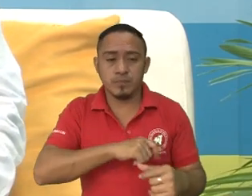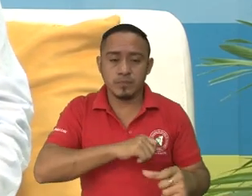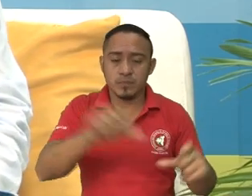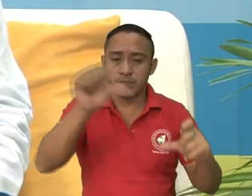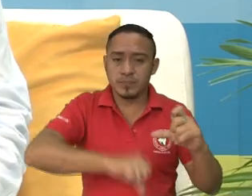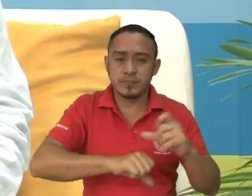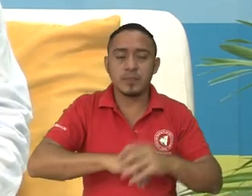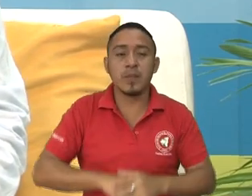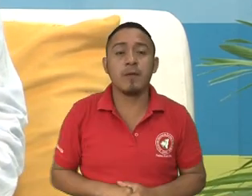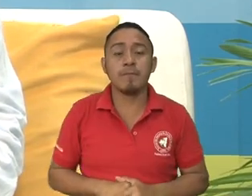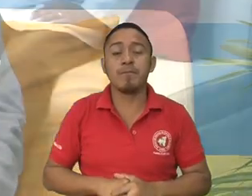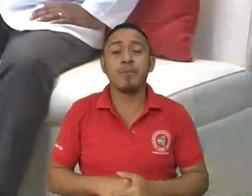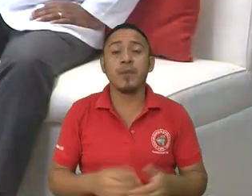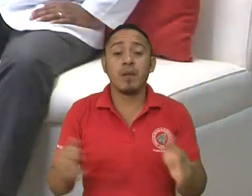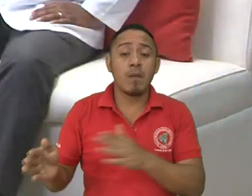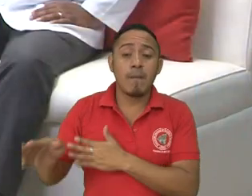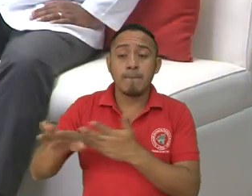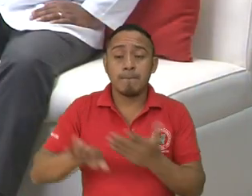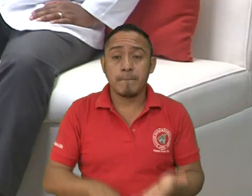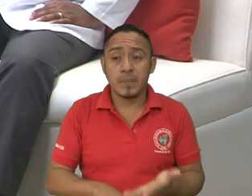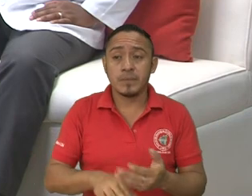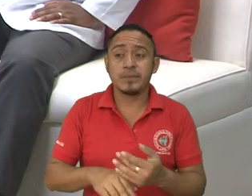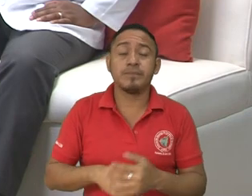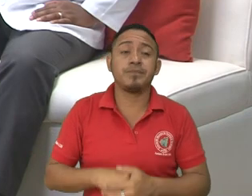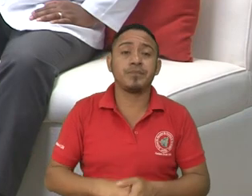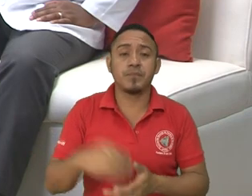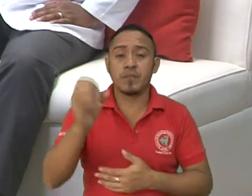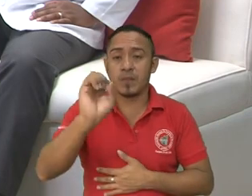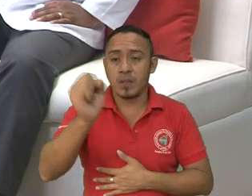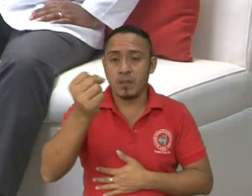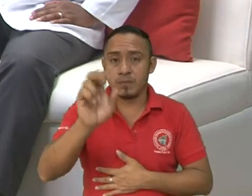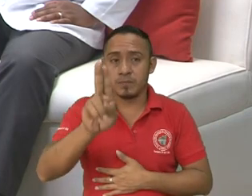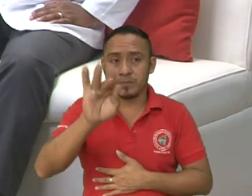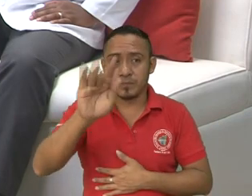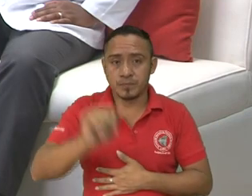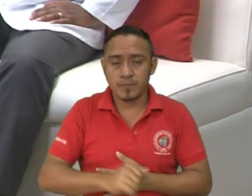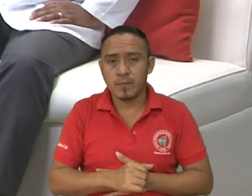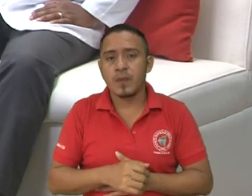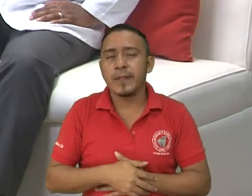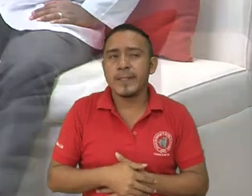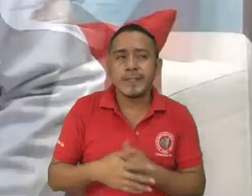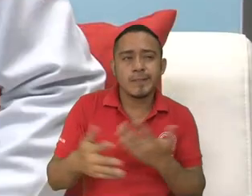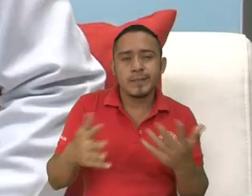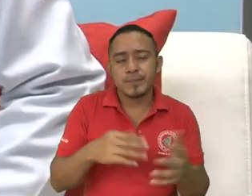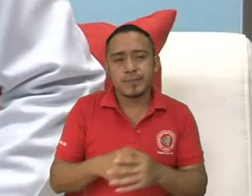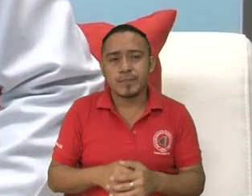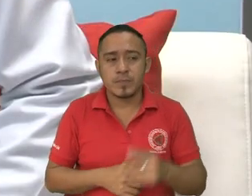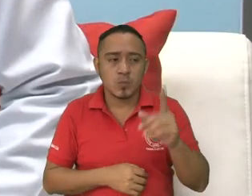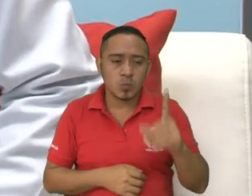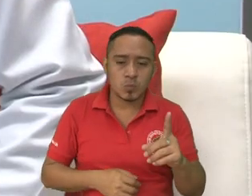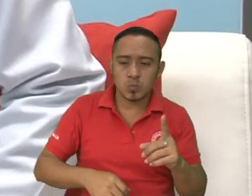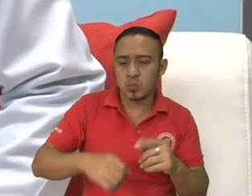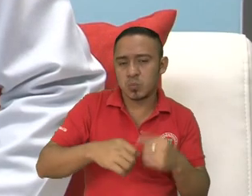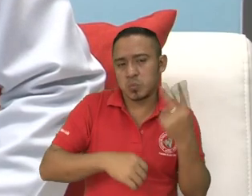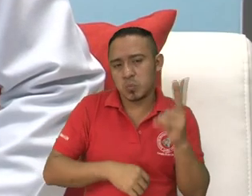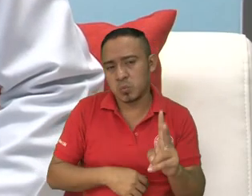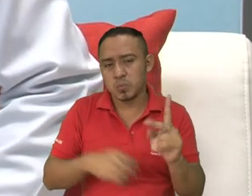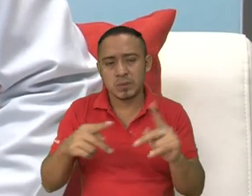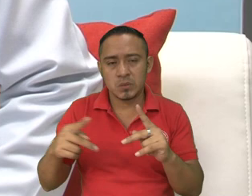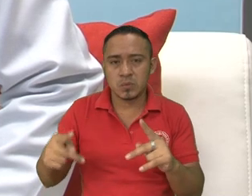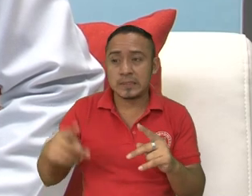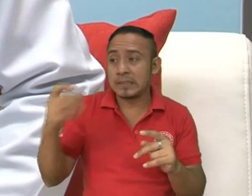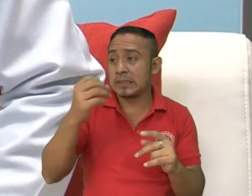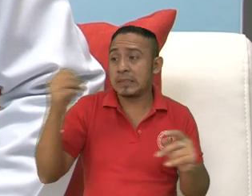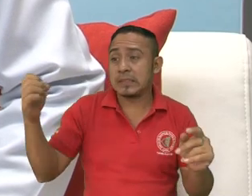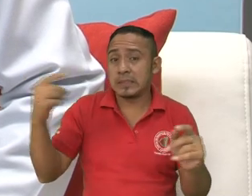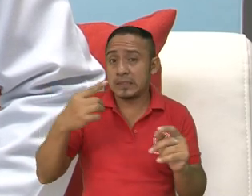Nicaragua? La muerte súbita es una condición poco común, aproximadamente de 1 a 2 casos en 100.000 personas nos está afectando.